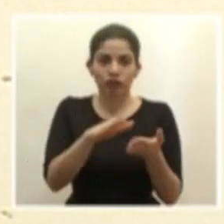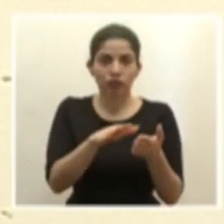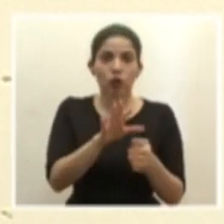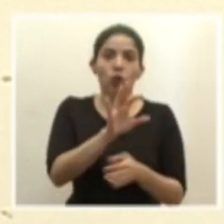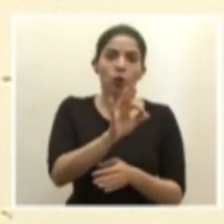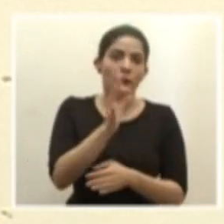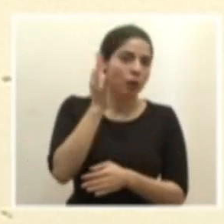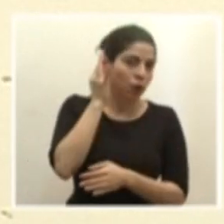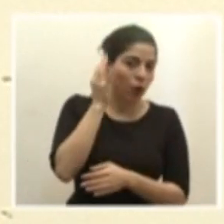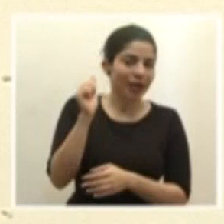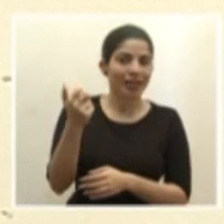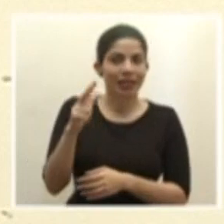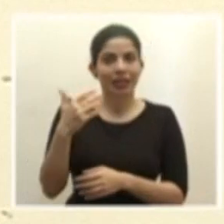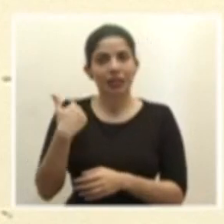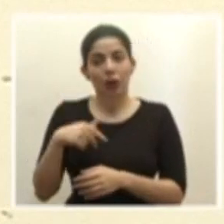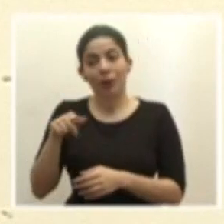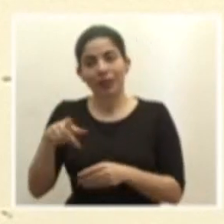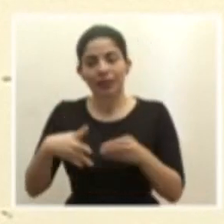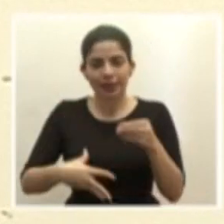9 mujeres y 13 hombres.